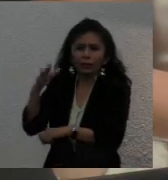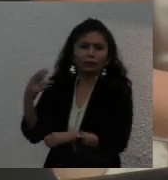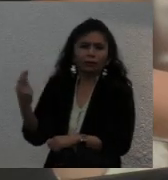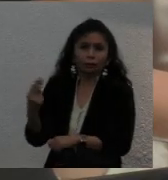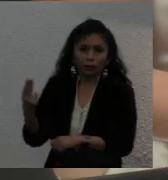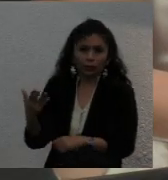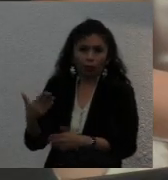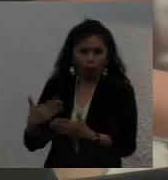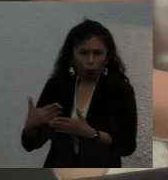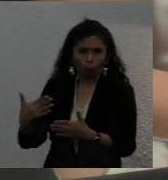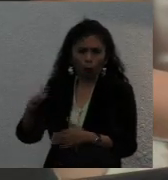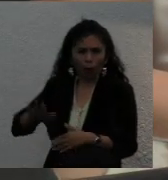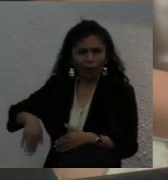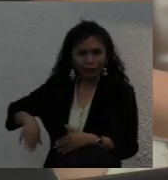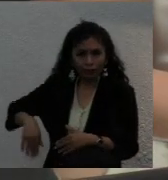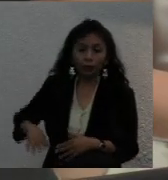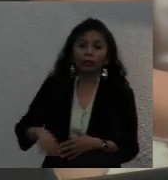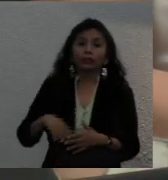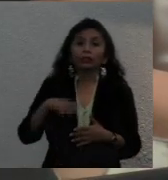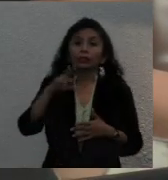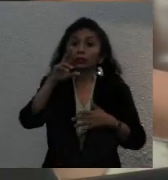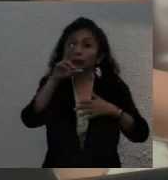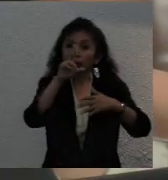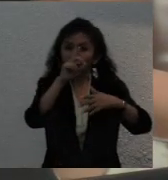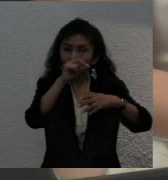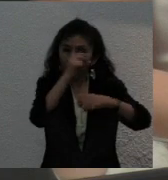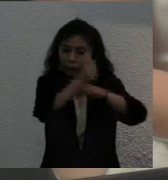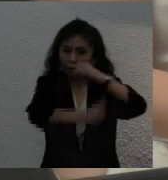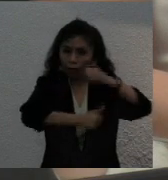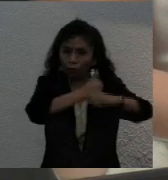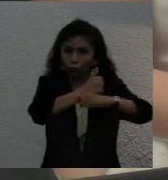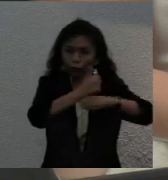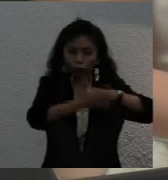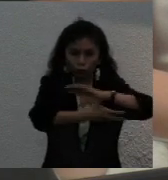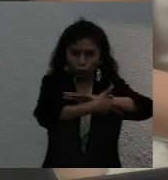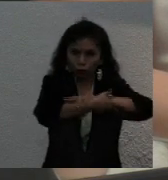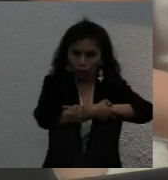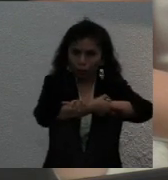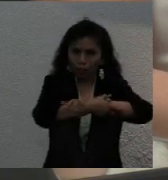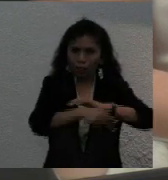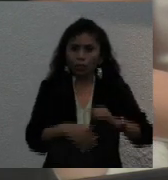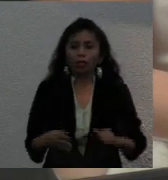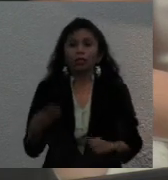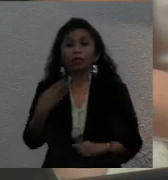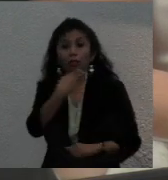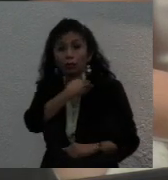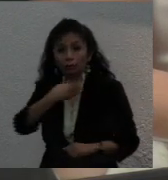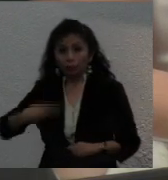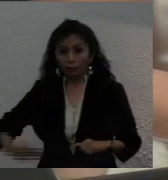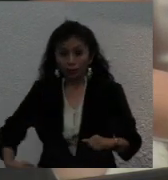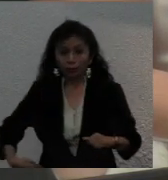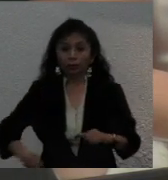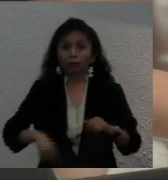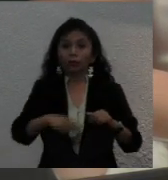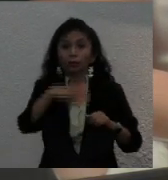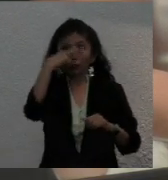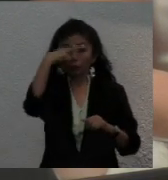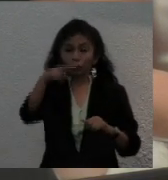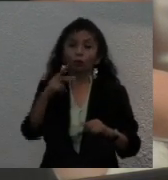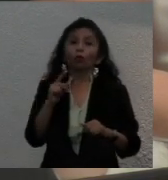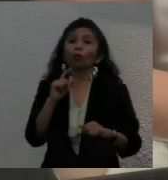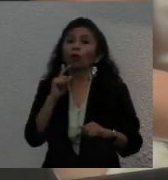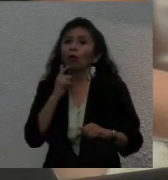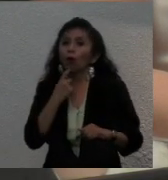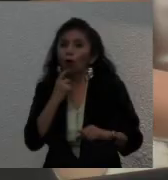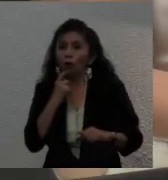recientemente, después de 30 años en solidaridad, para traer justicia de la mano del presidente de la República, Andrés Manuel López